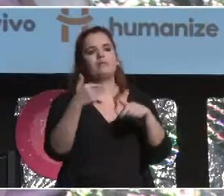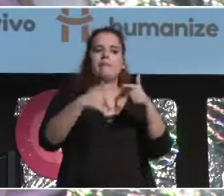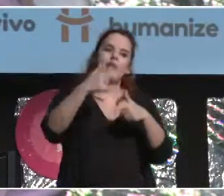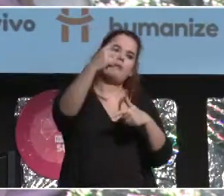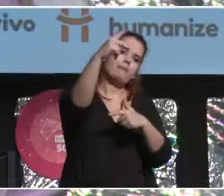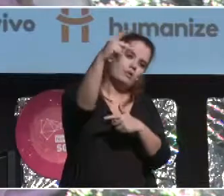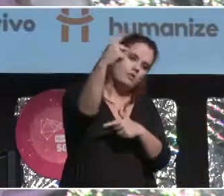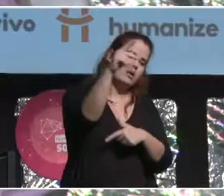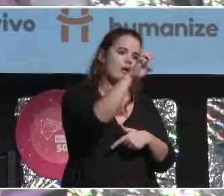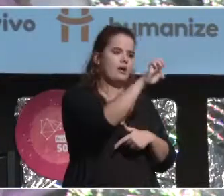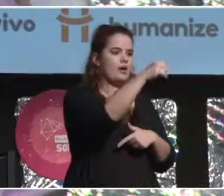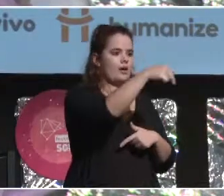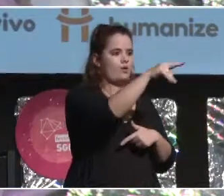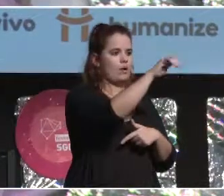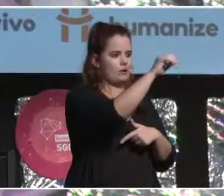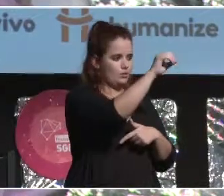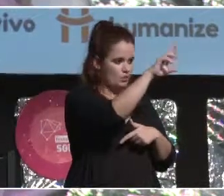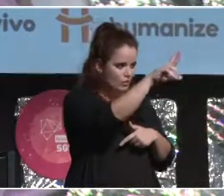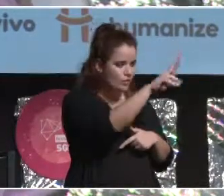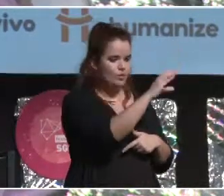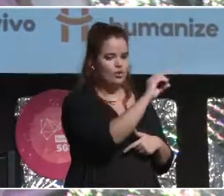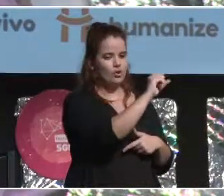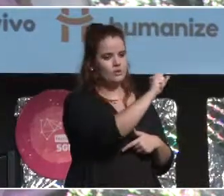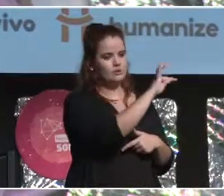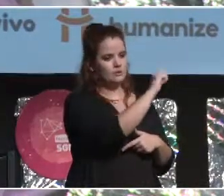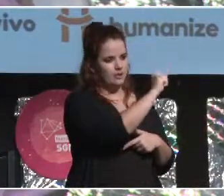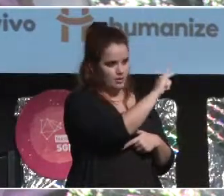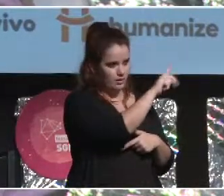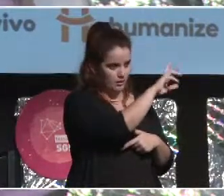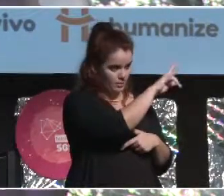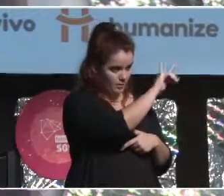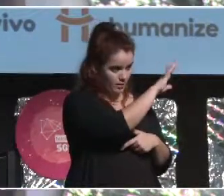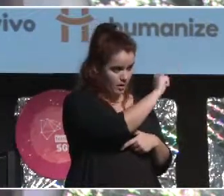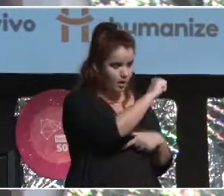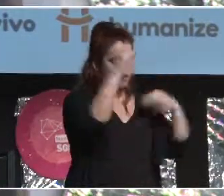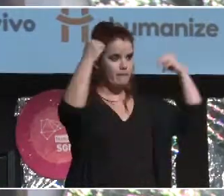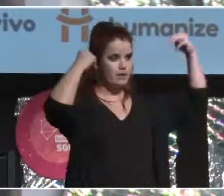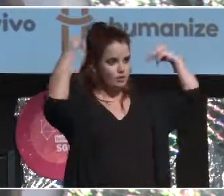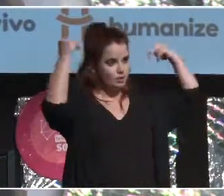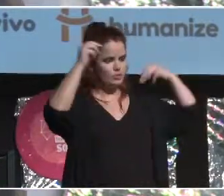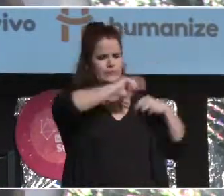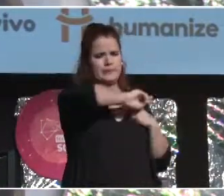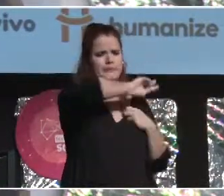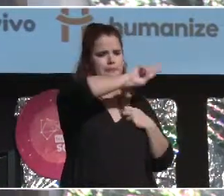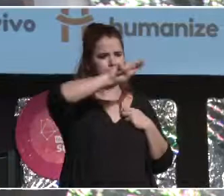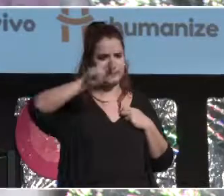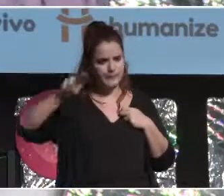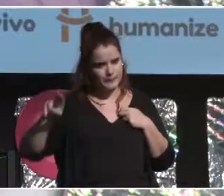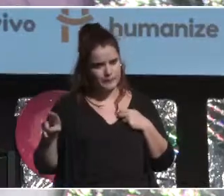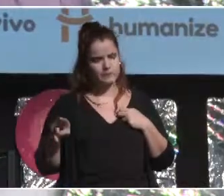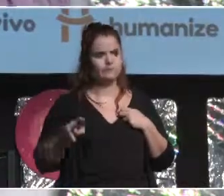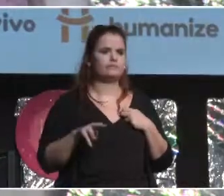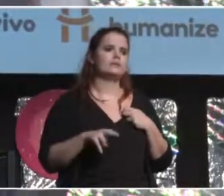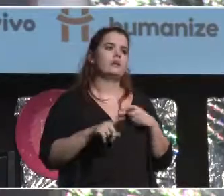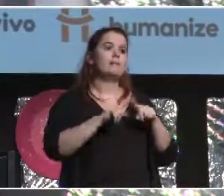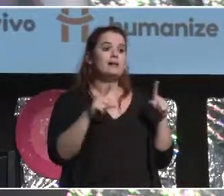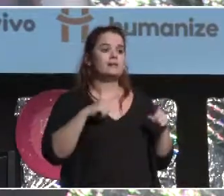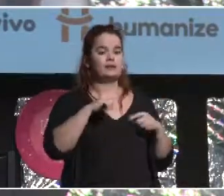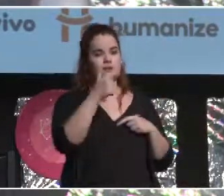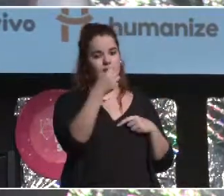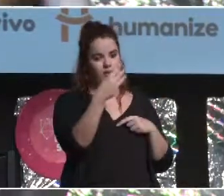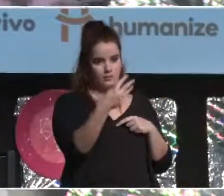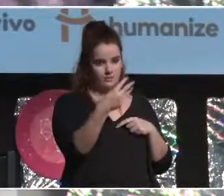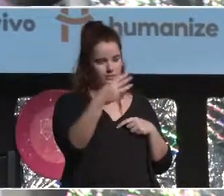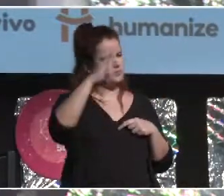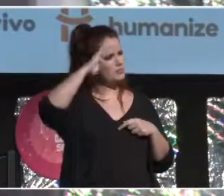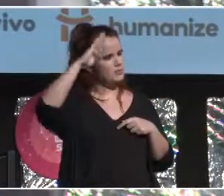en Ecuador, en República Dominicana, en Costa Rica, en México, un poco haciendo 3 ejercicios principales. Voy